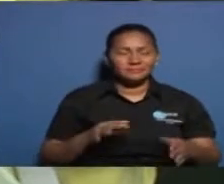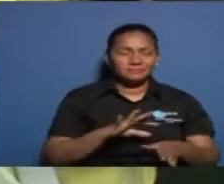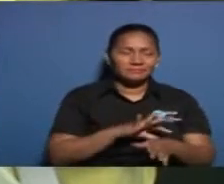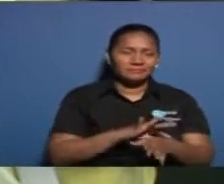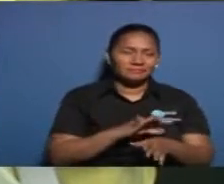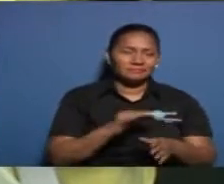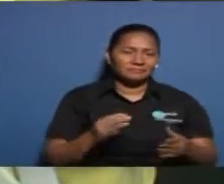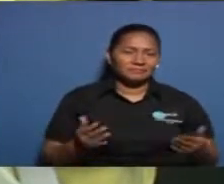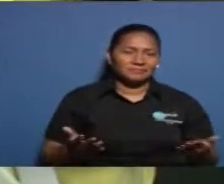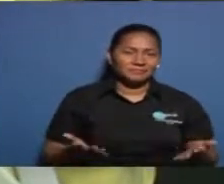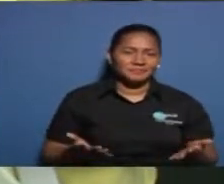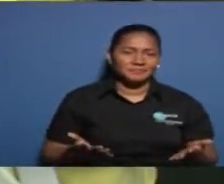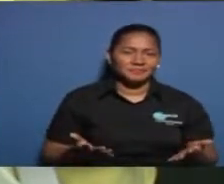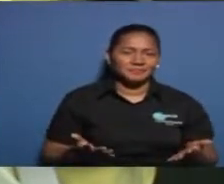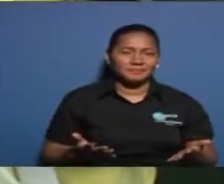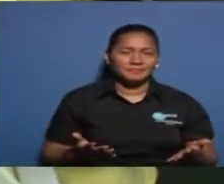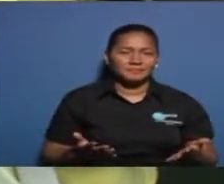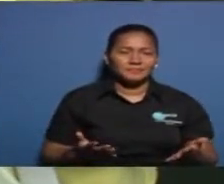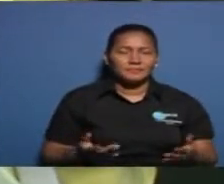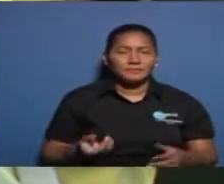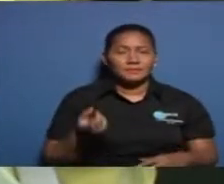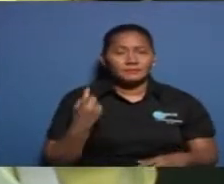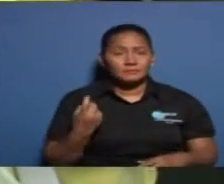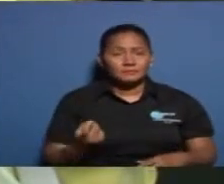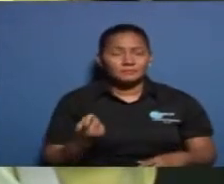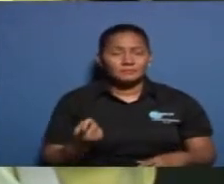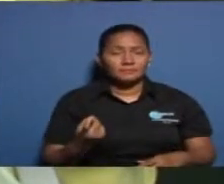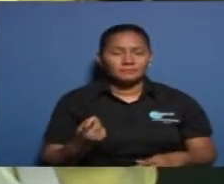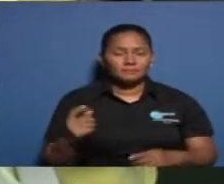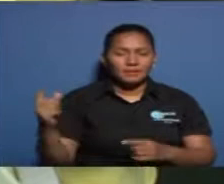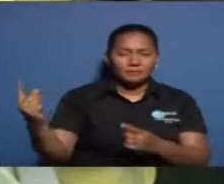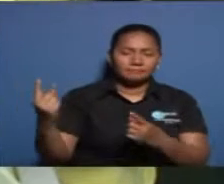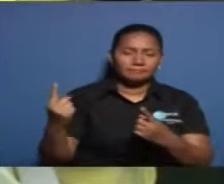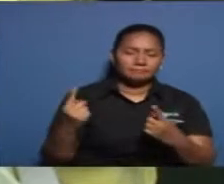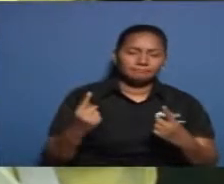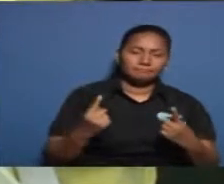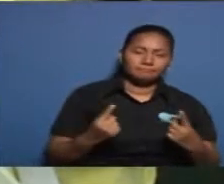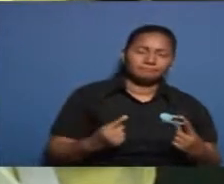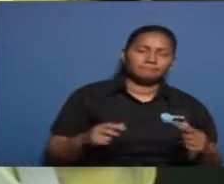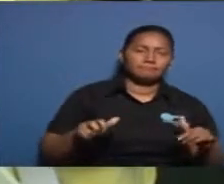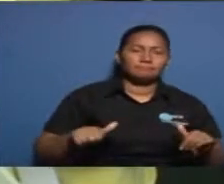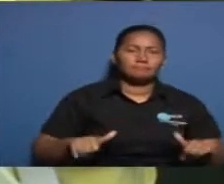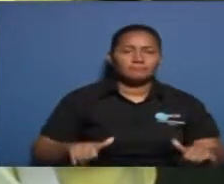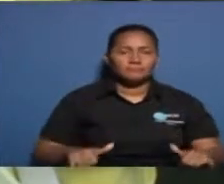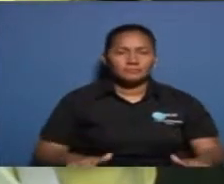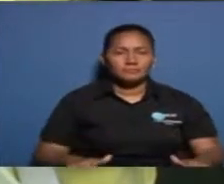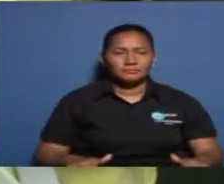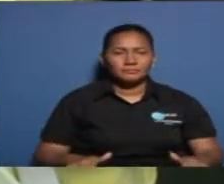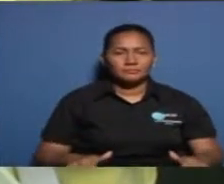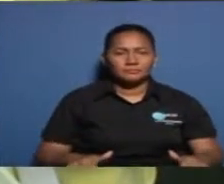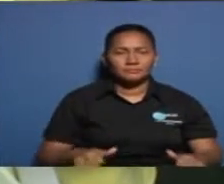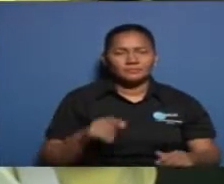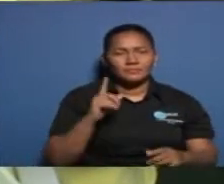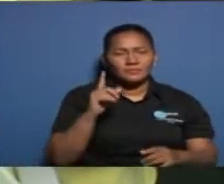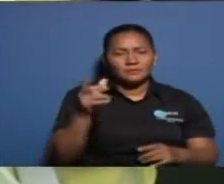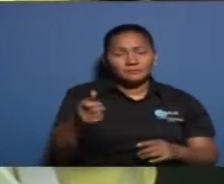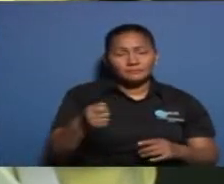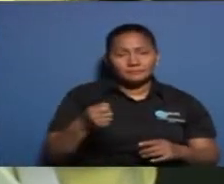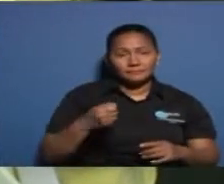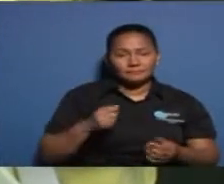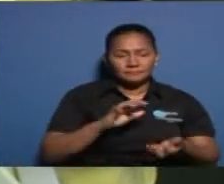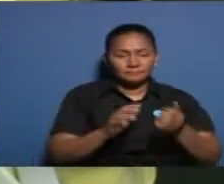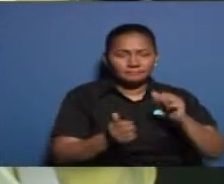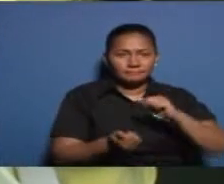francisco que nosotros vengamos aquí una vez al mes vamos a venir para cambiarle la mentalidad a las